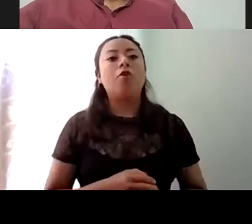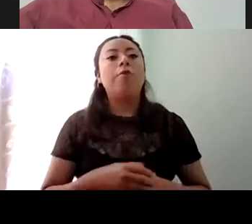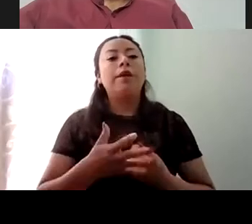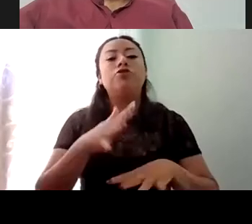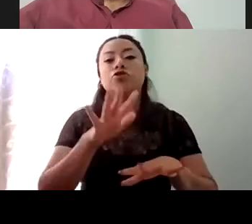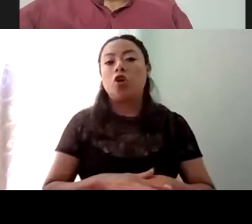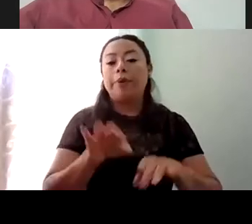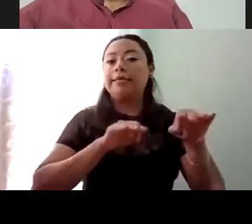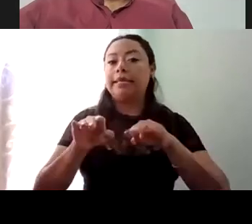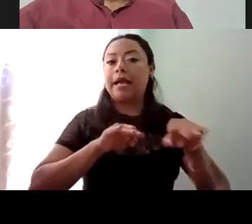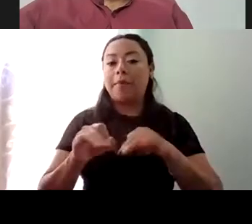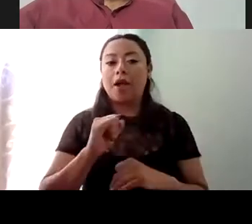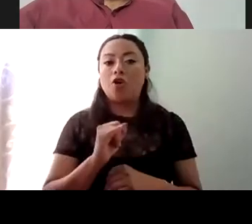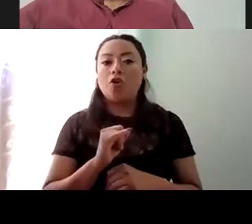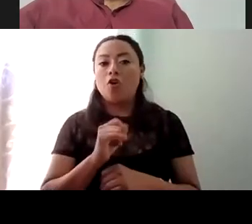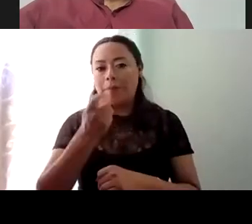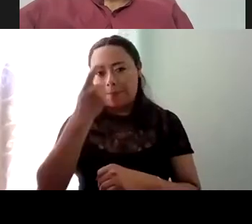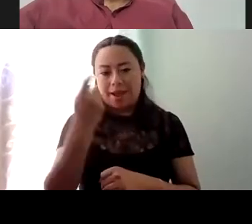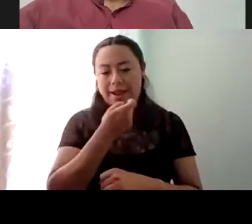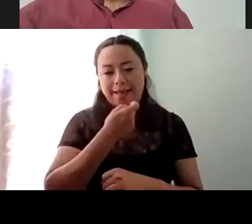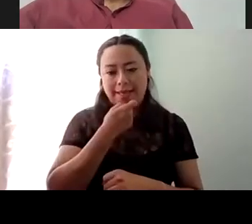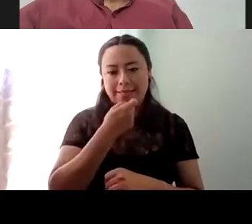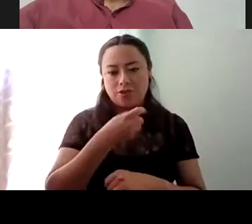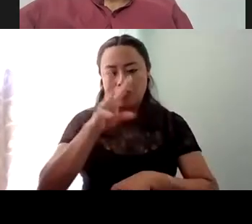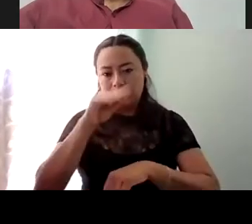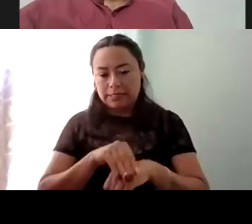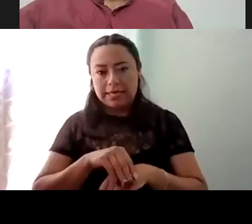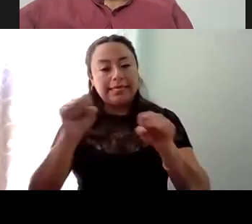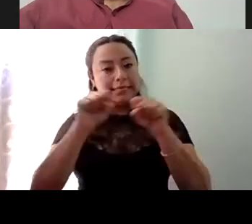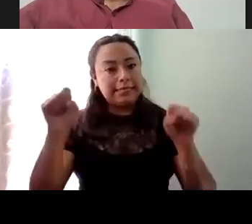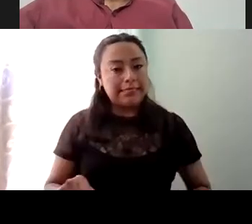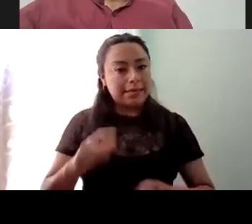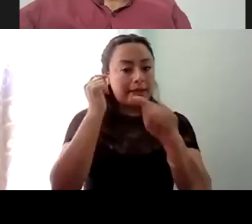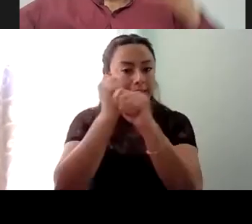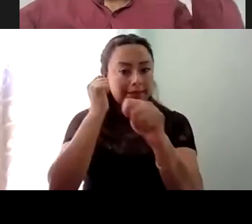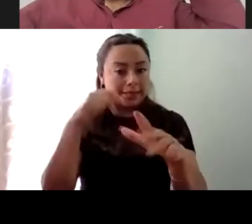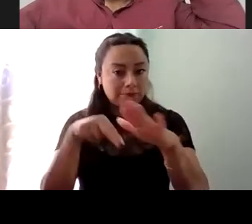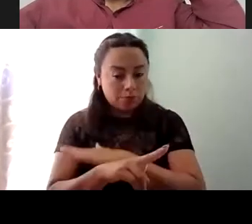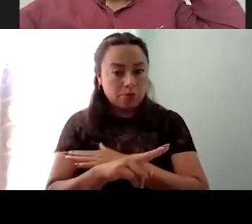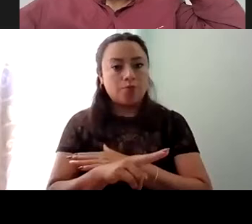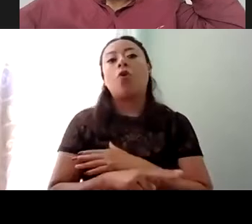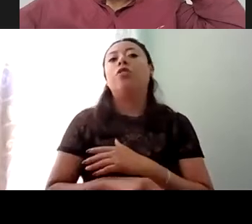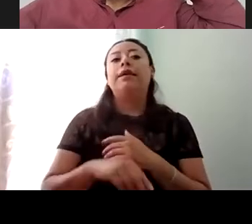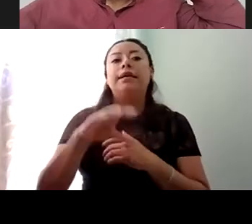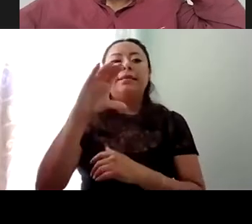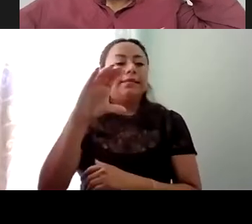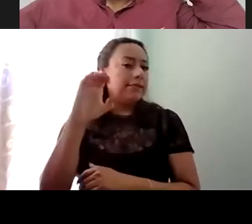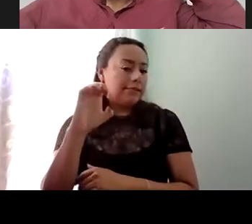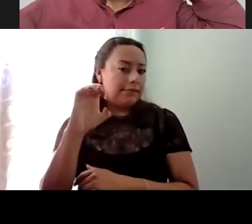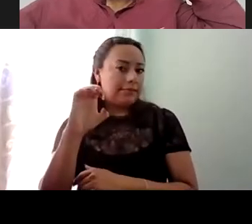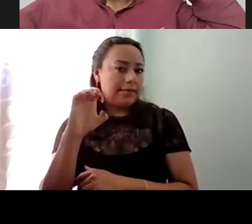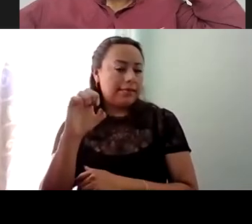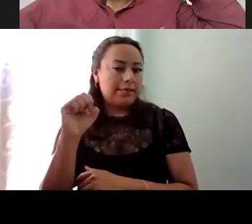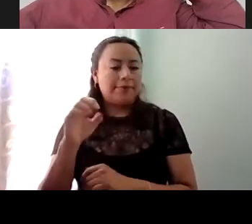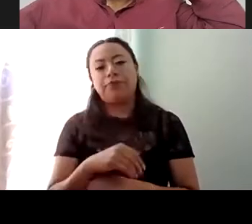trabajo adolescente en edad permitida en el sistema de transporte colectivo Metro, la Central de Abasto y otros espacios públicos de la